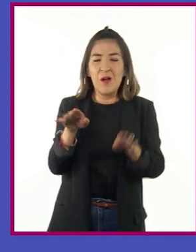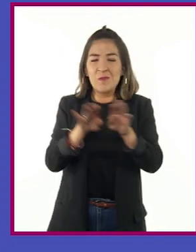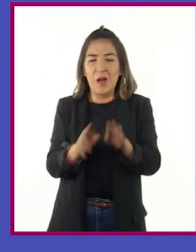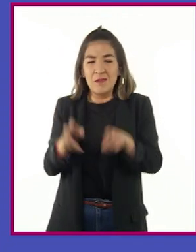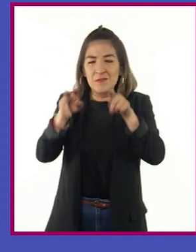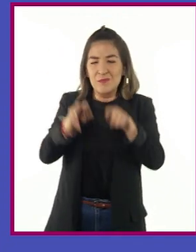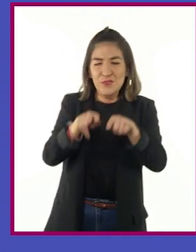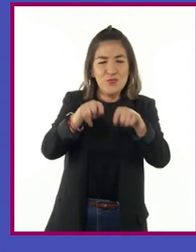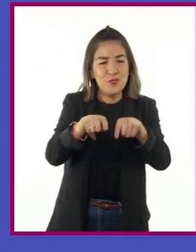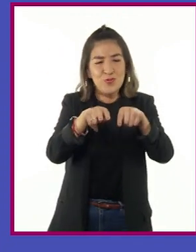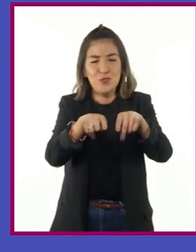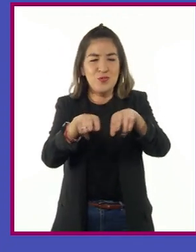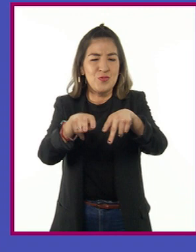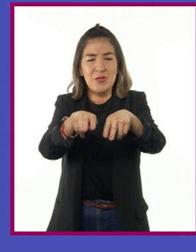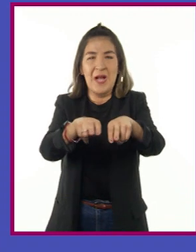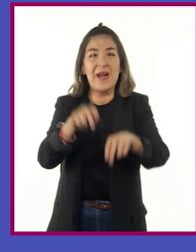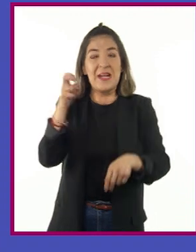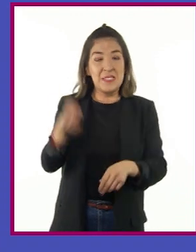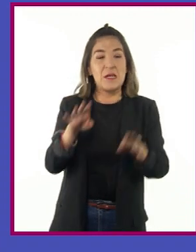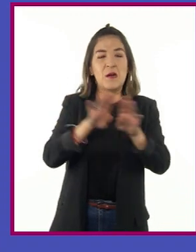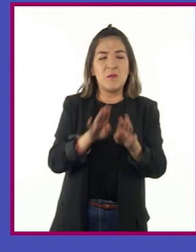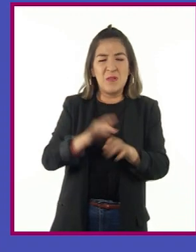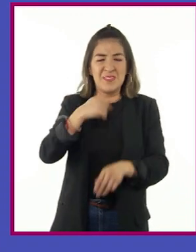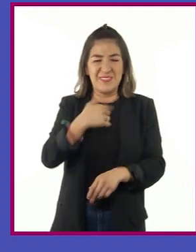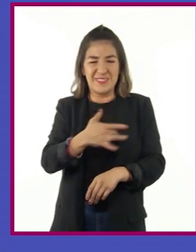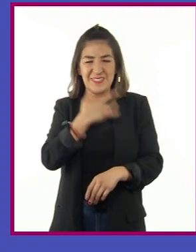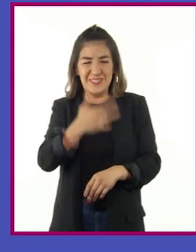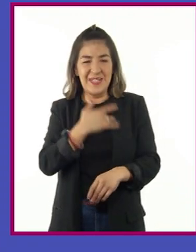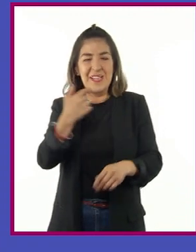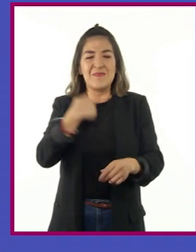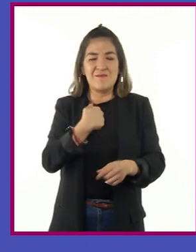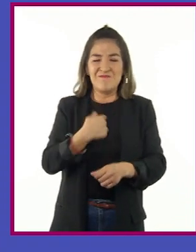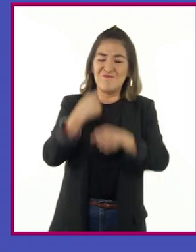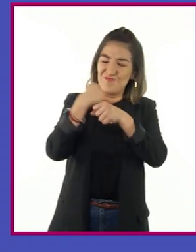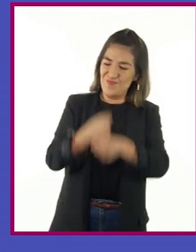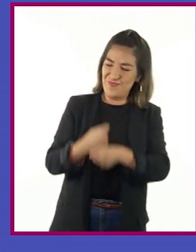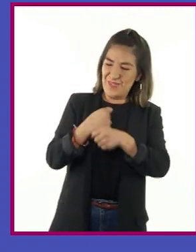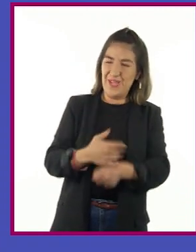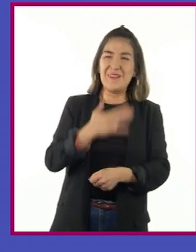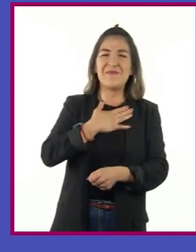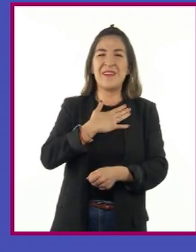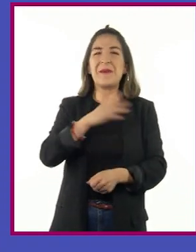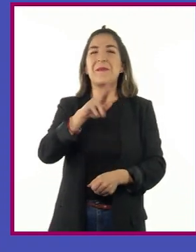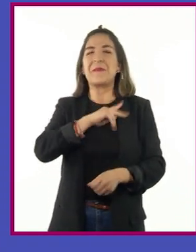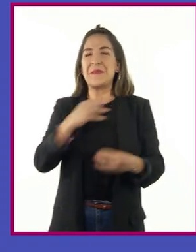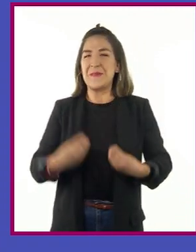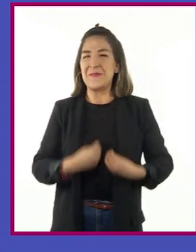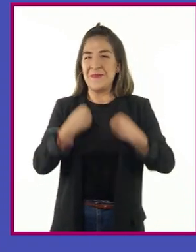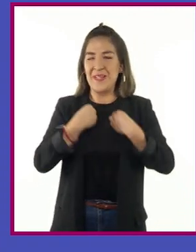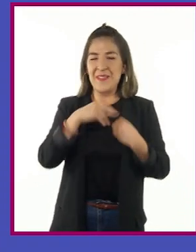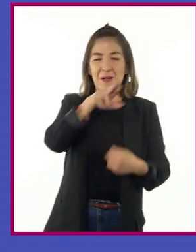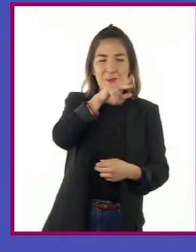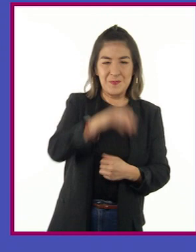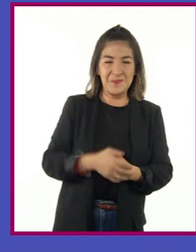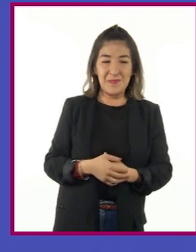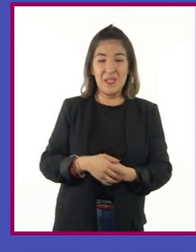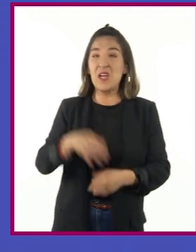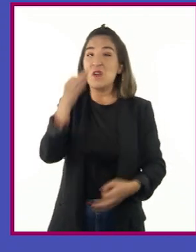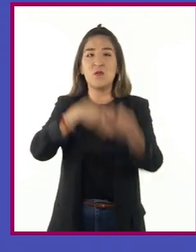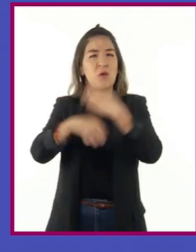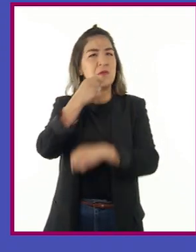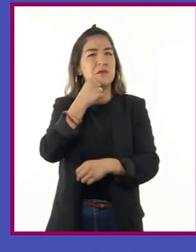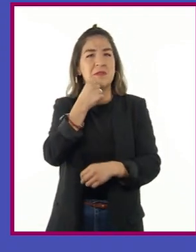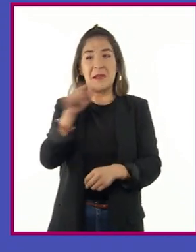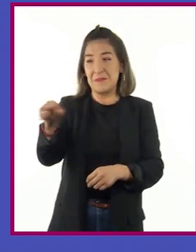es el antecedente de la angustia duradera que da color a mi vida. Como casi todos los niños, yo también fui a la